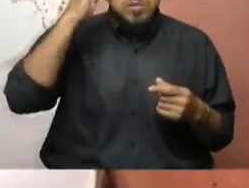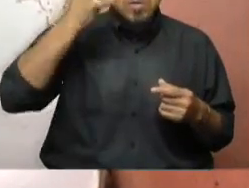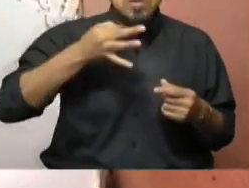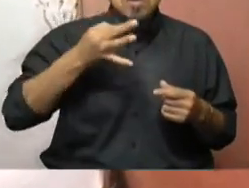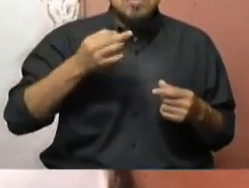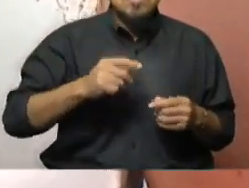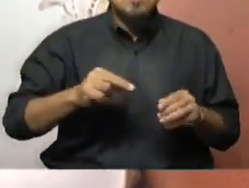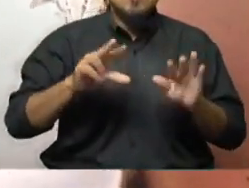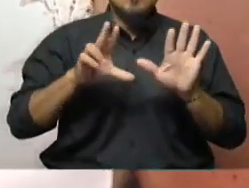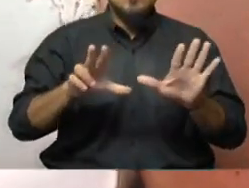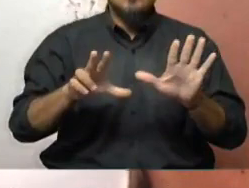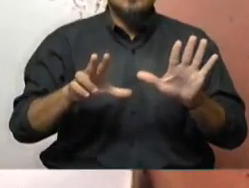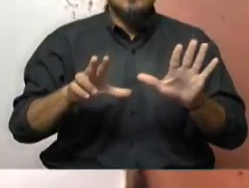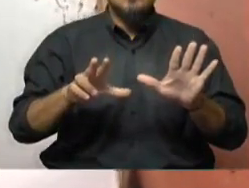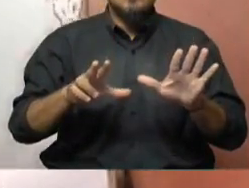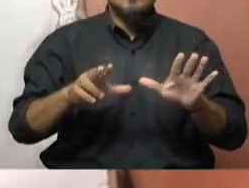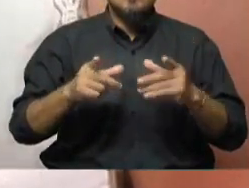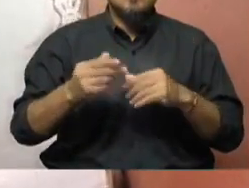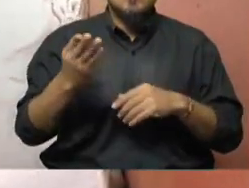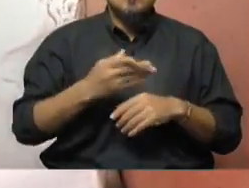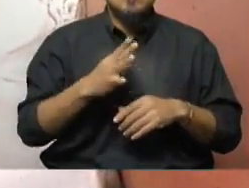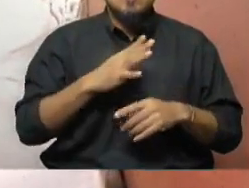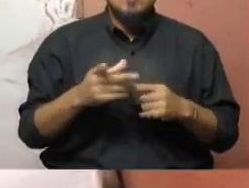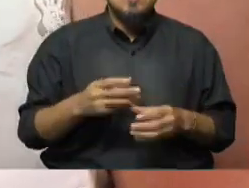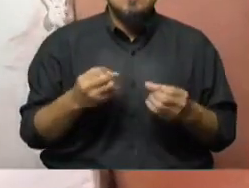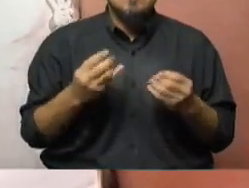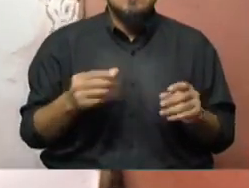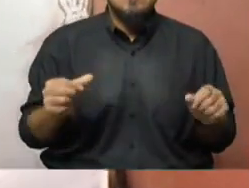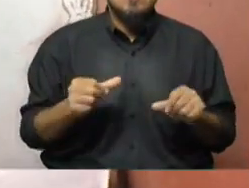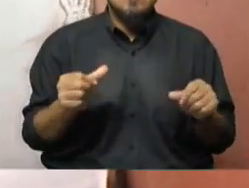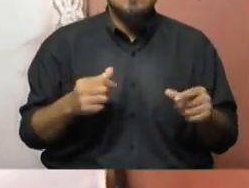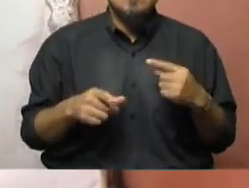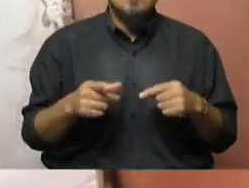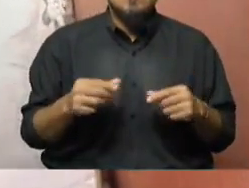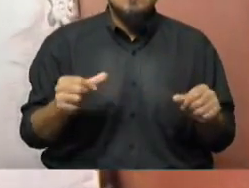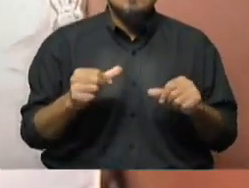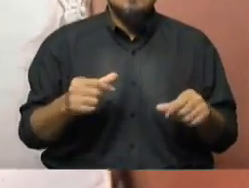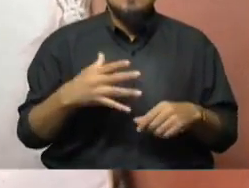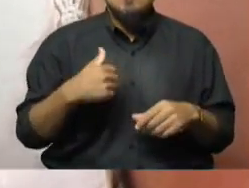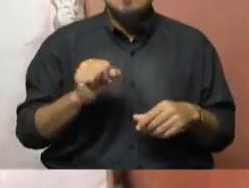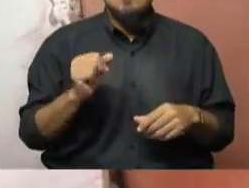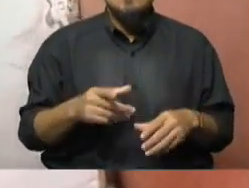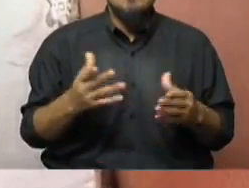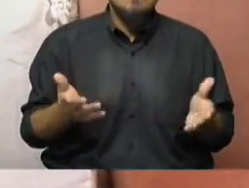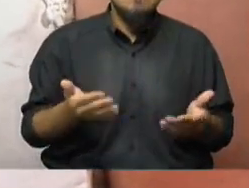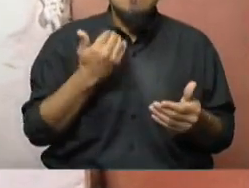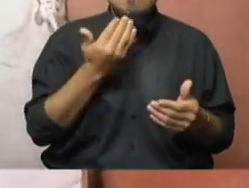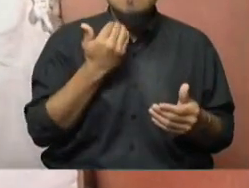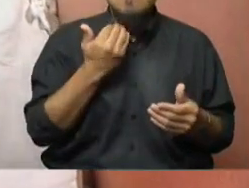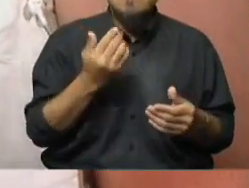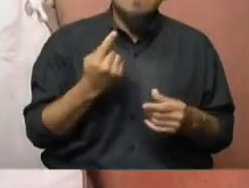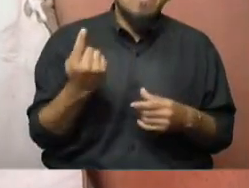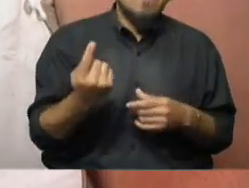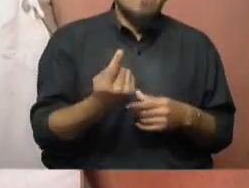apenas un 8 las veces que sucede. Sí, sí, sí. ¿Por qué se hace y no se hace más, no se convoca más? Bueno, no sé, cada uno